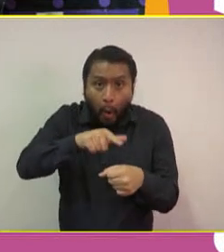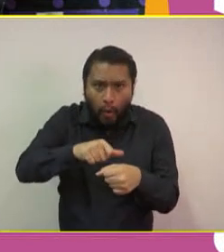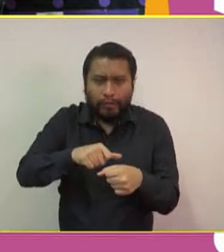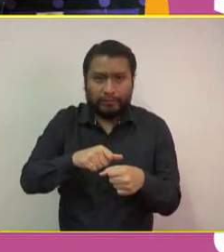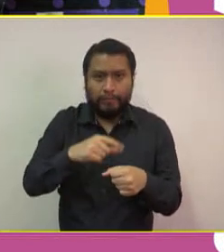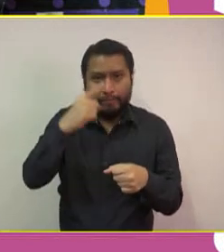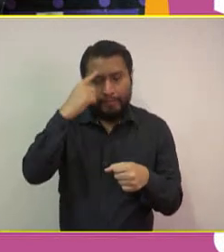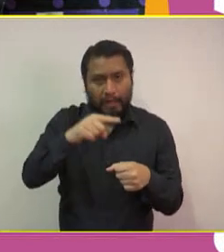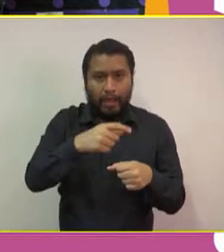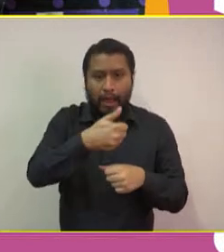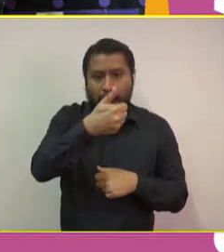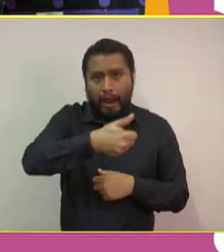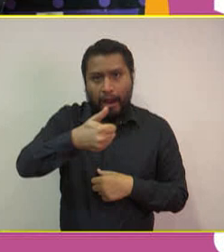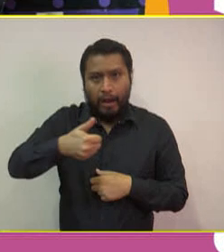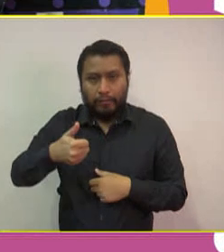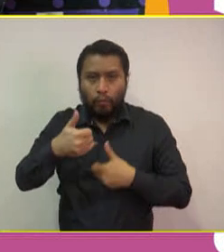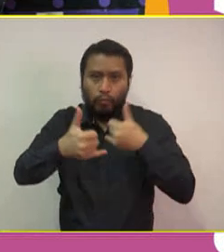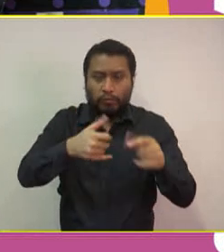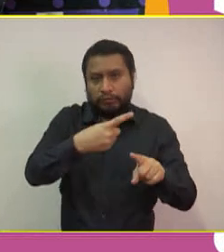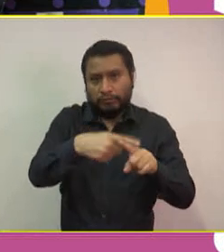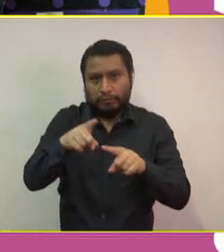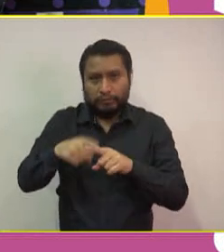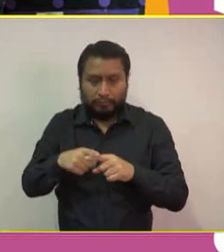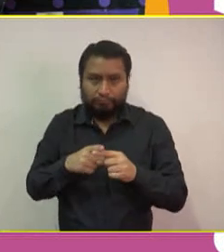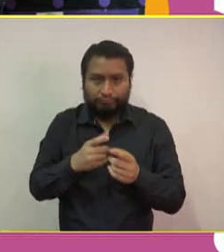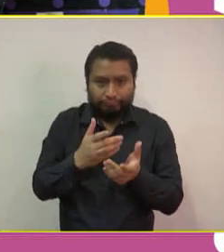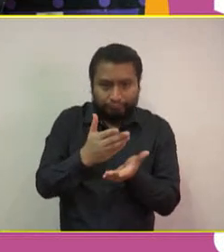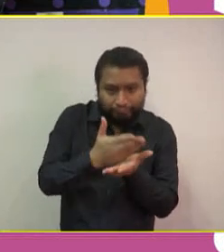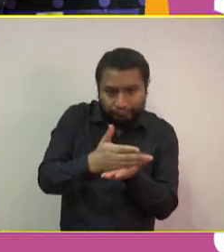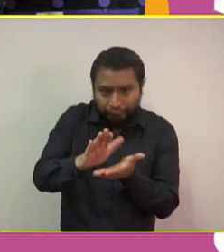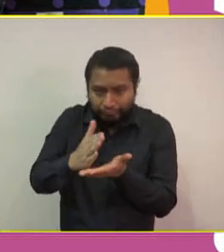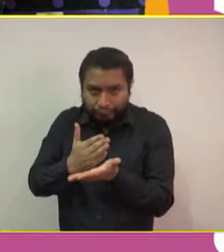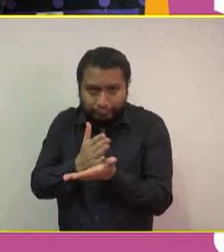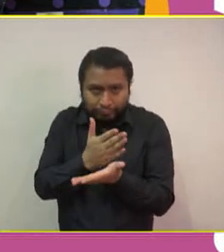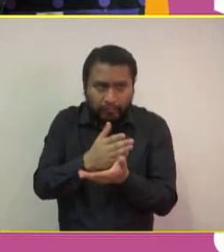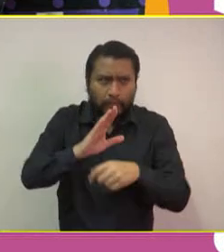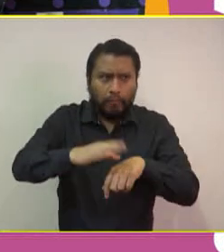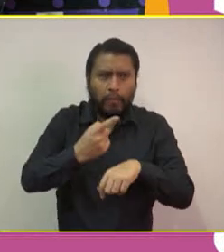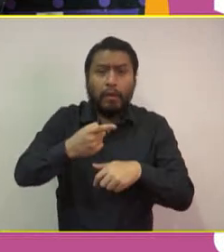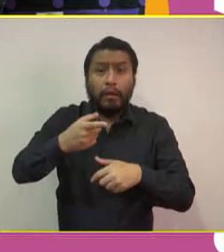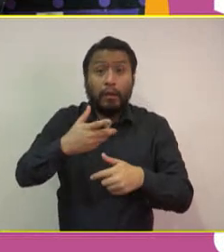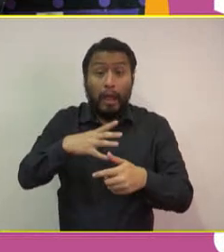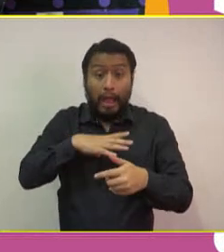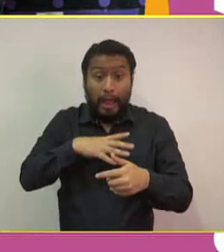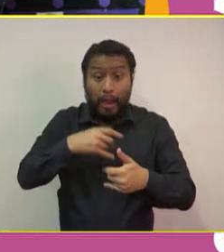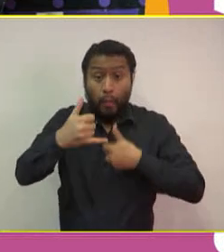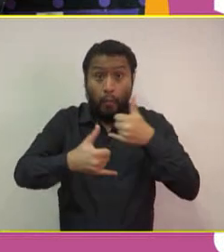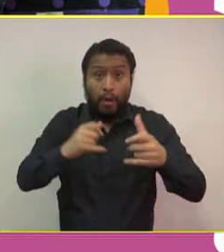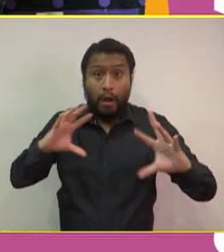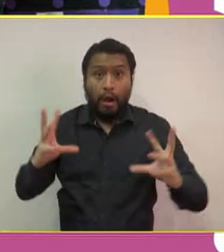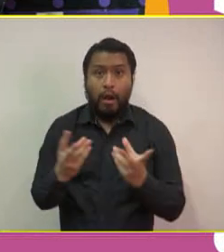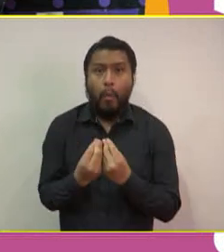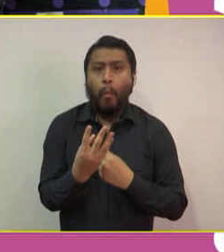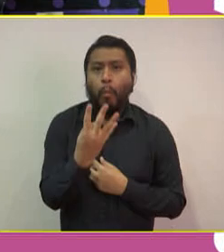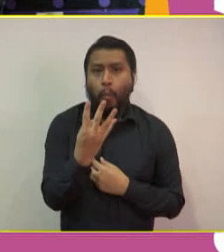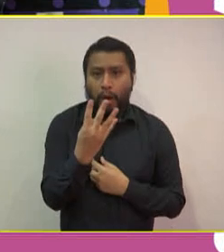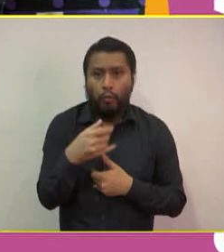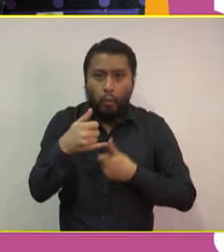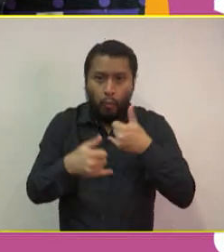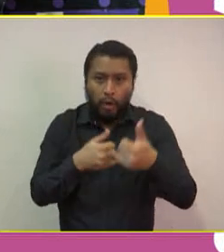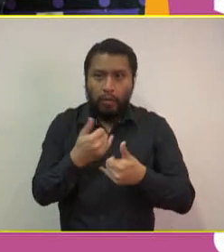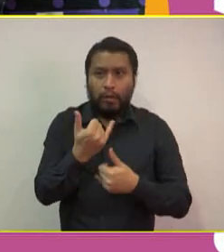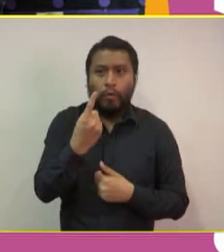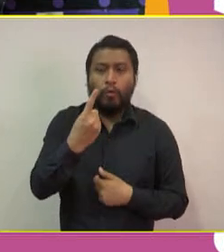sectores y cada uno de los juegos. Esto porque el tablero consta de 4 minijuegos y un juego general. Los voy